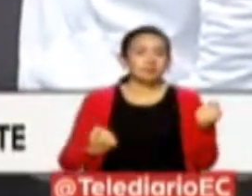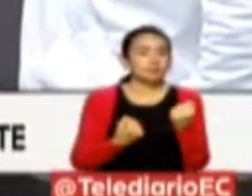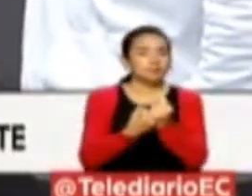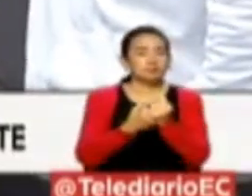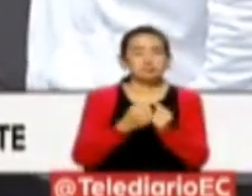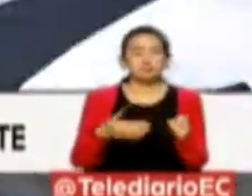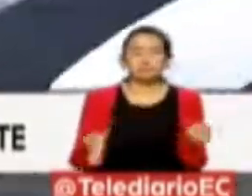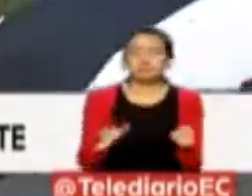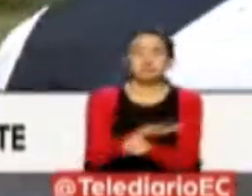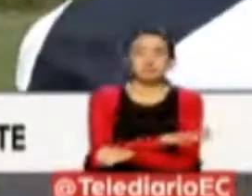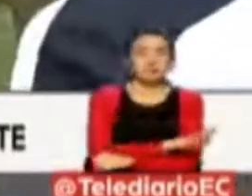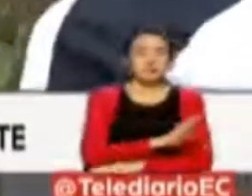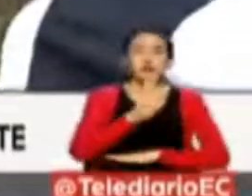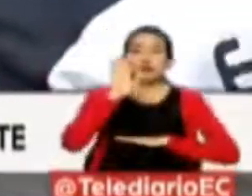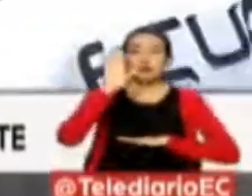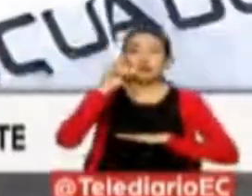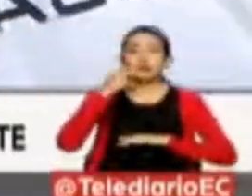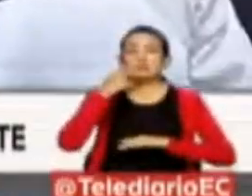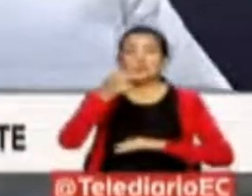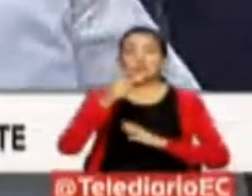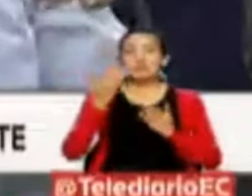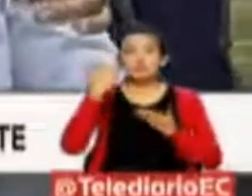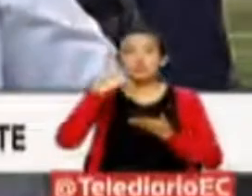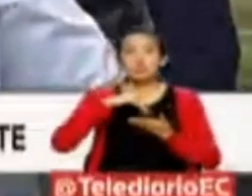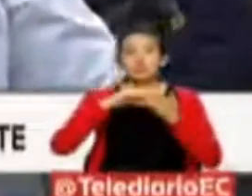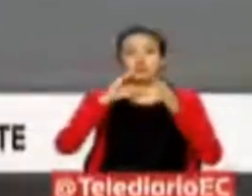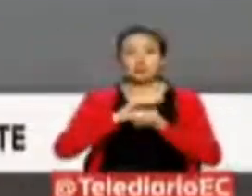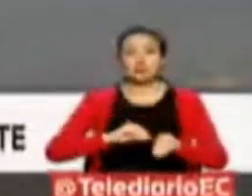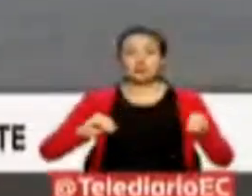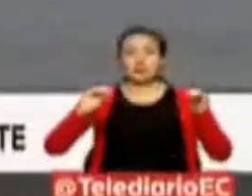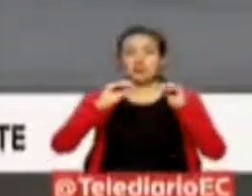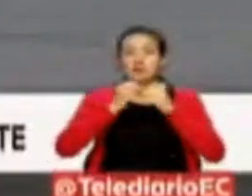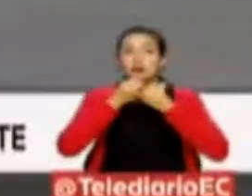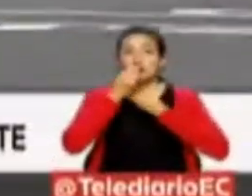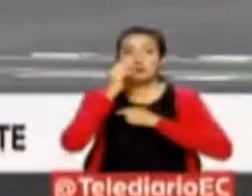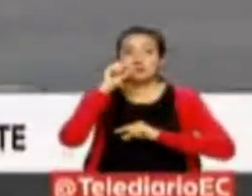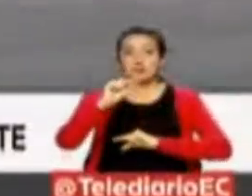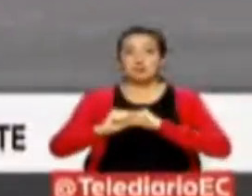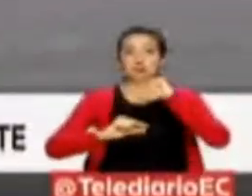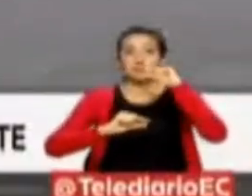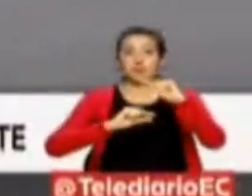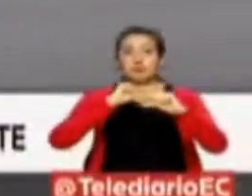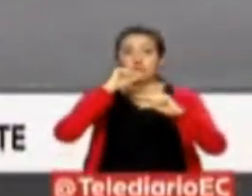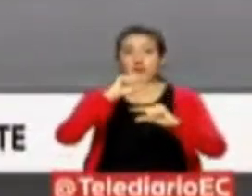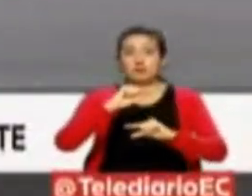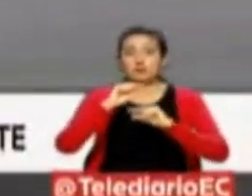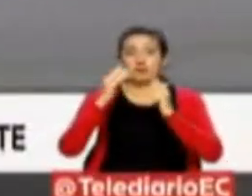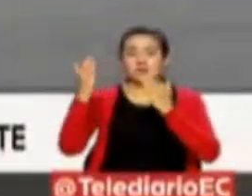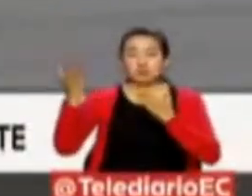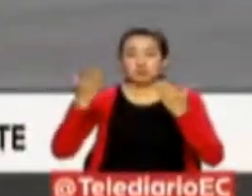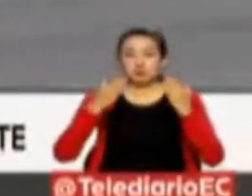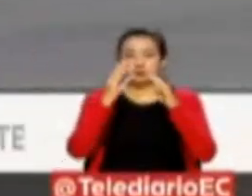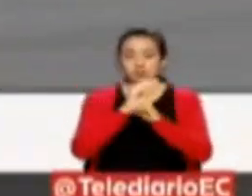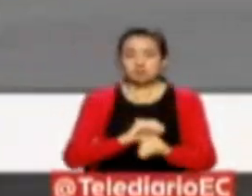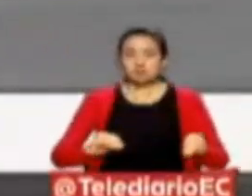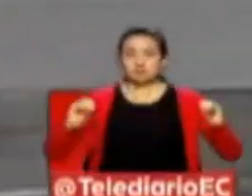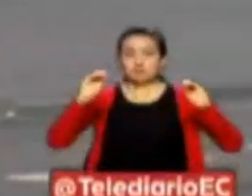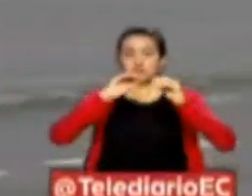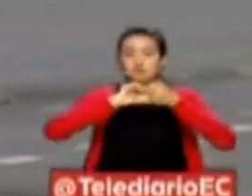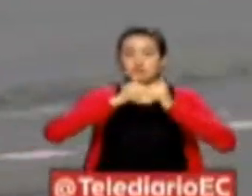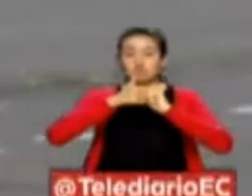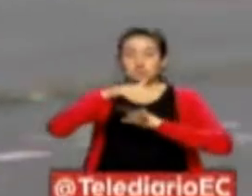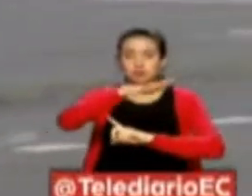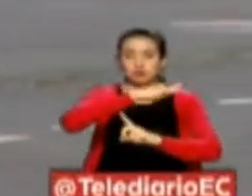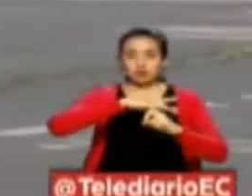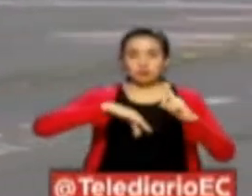deportistas de élite y también para aquellos que aún están información pues del deporte dijeron las autoridades es lo que más delante es el alma y